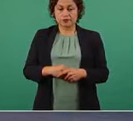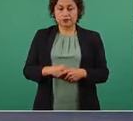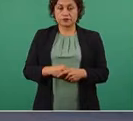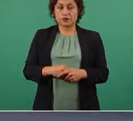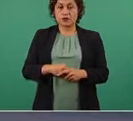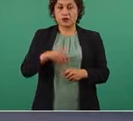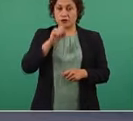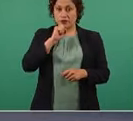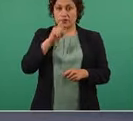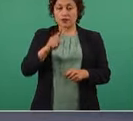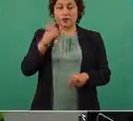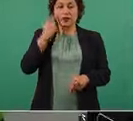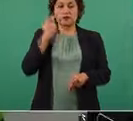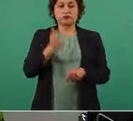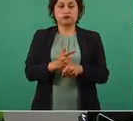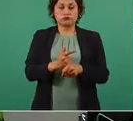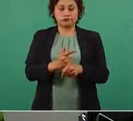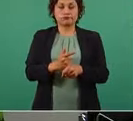Aseguramientos de drogas,